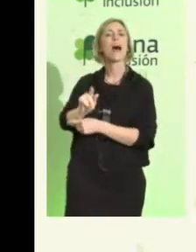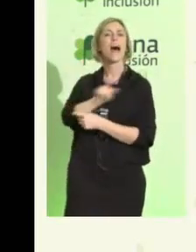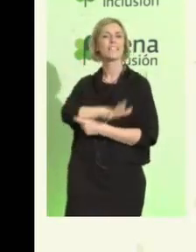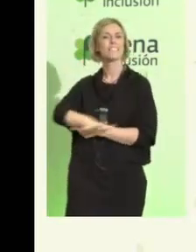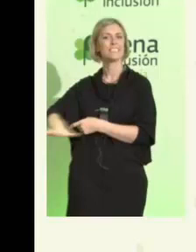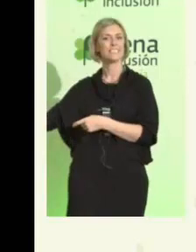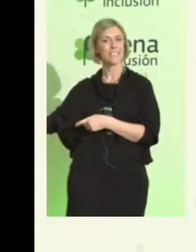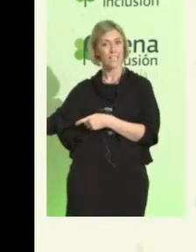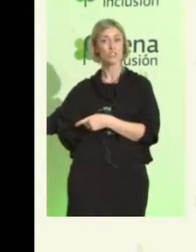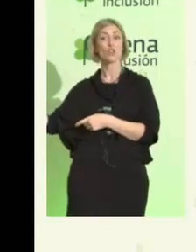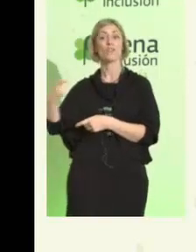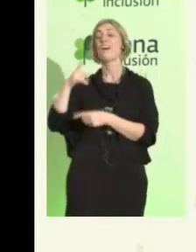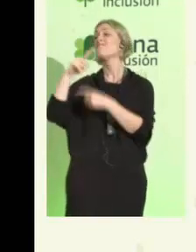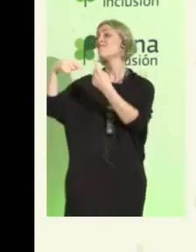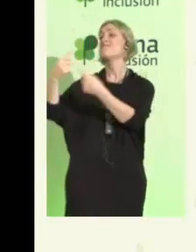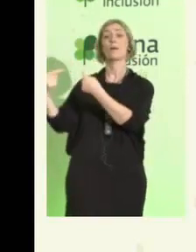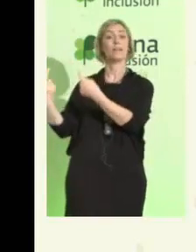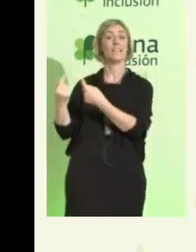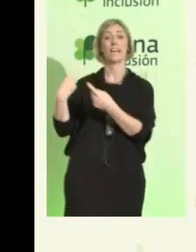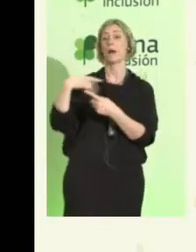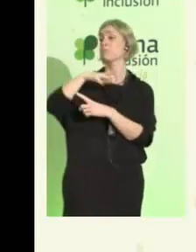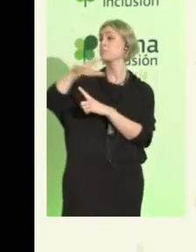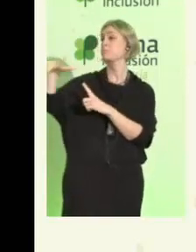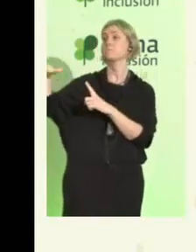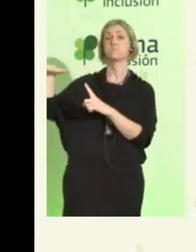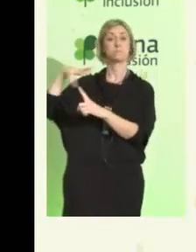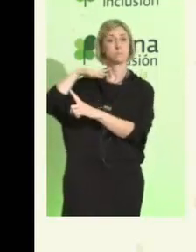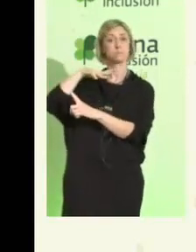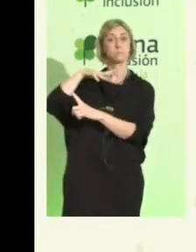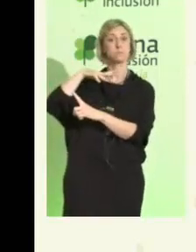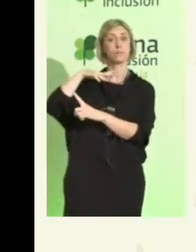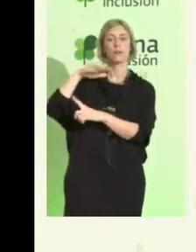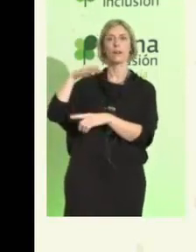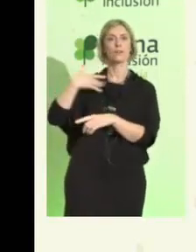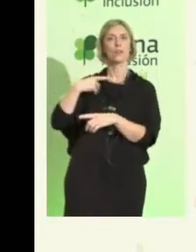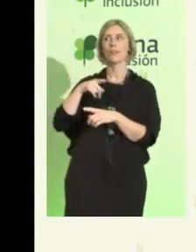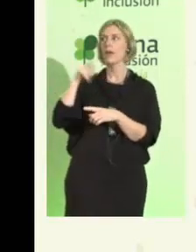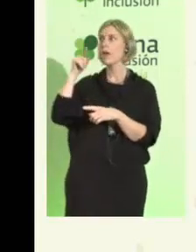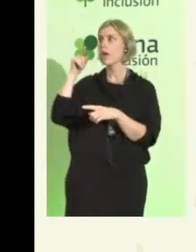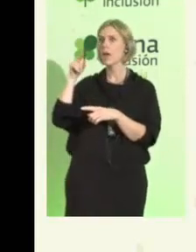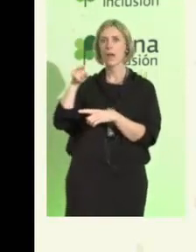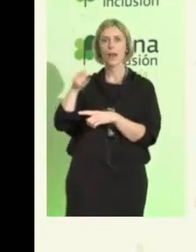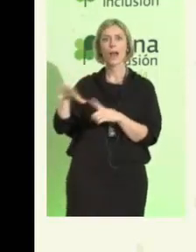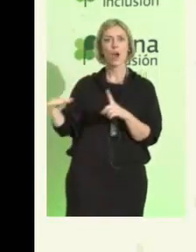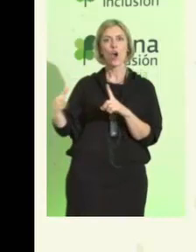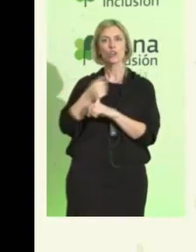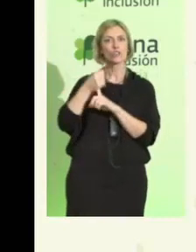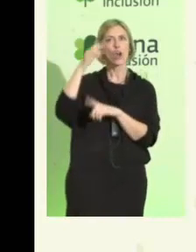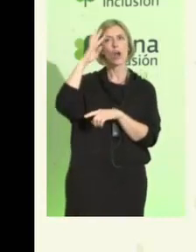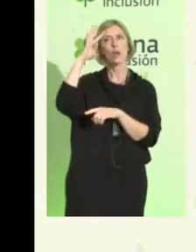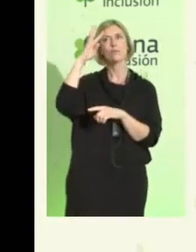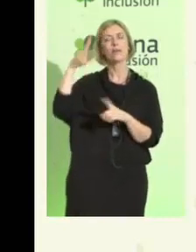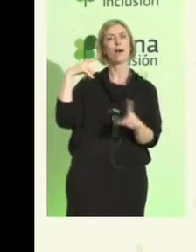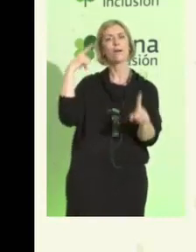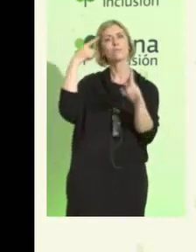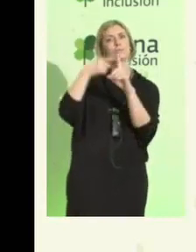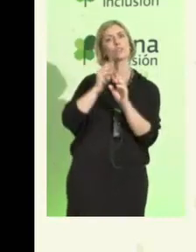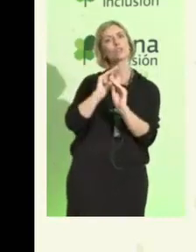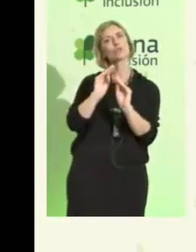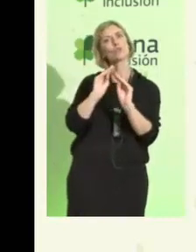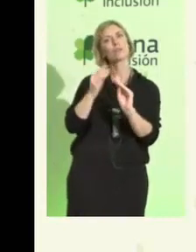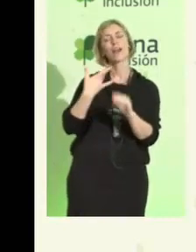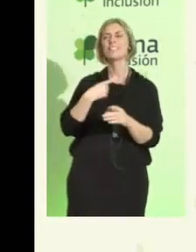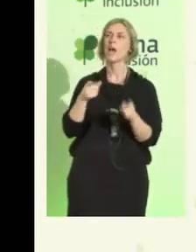familias que vivían alrededor. Y lo que ocurrió es que Mada encontró su sitio como abuela del vecindario,